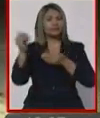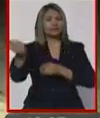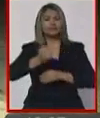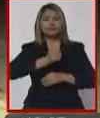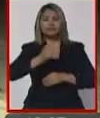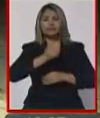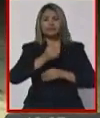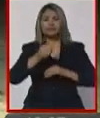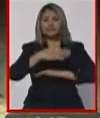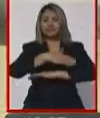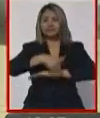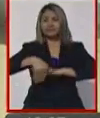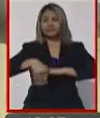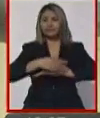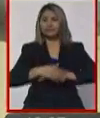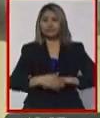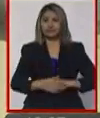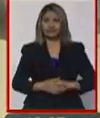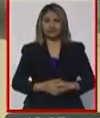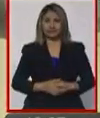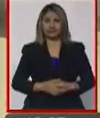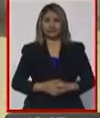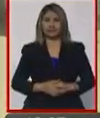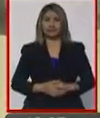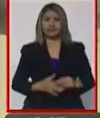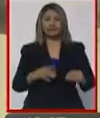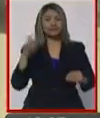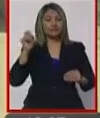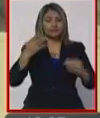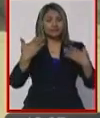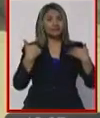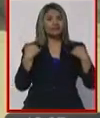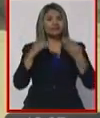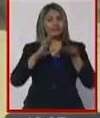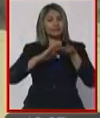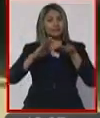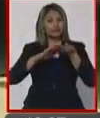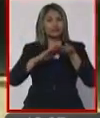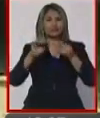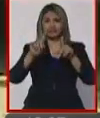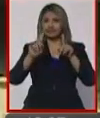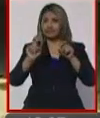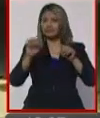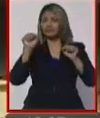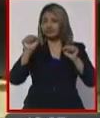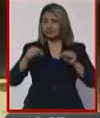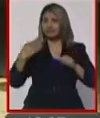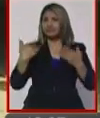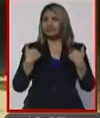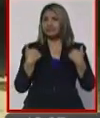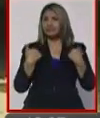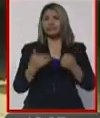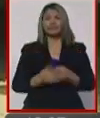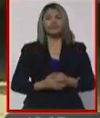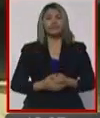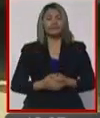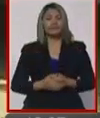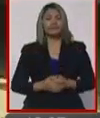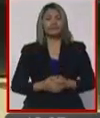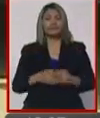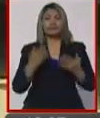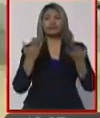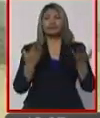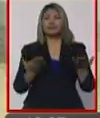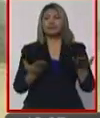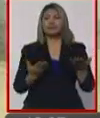por esta vía pública. Eso, ¿tienen el respectivo permiso? Sí, tenemos permiso y tanto, claro,